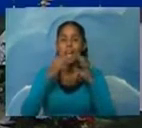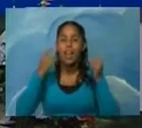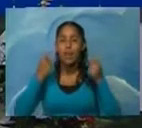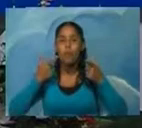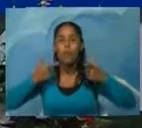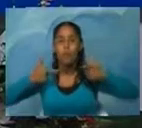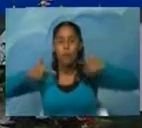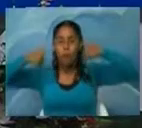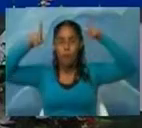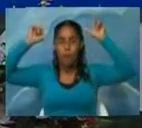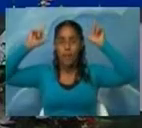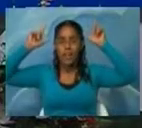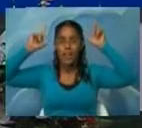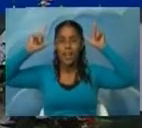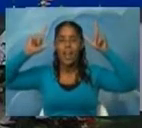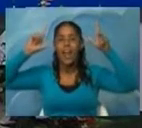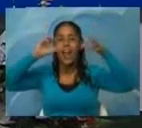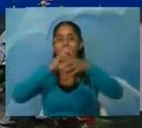El buey.